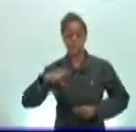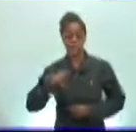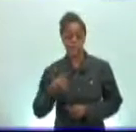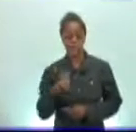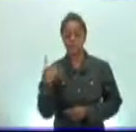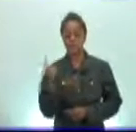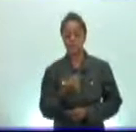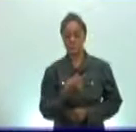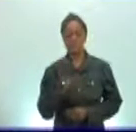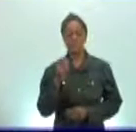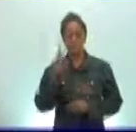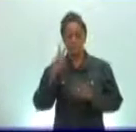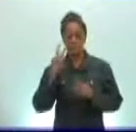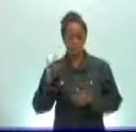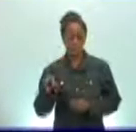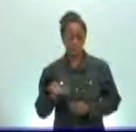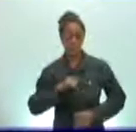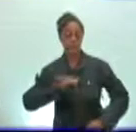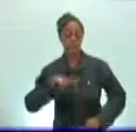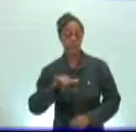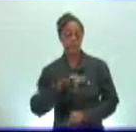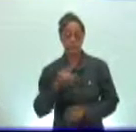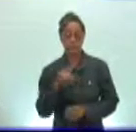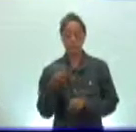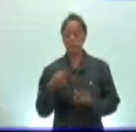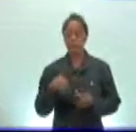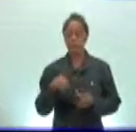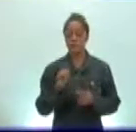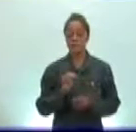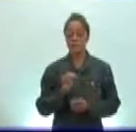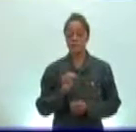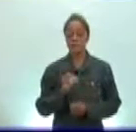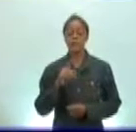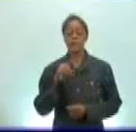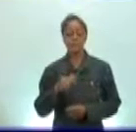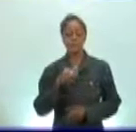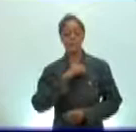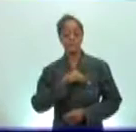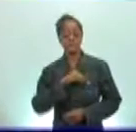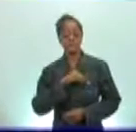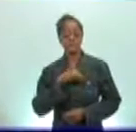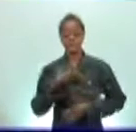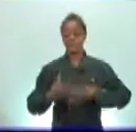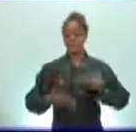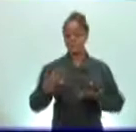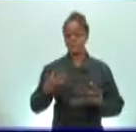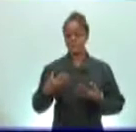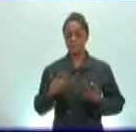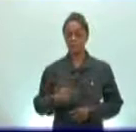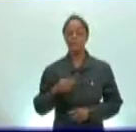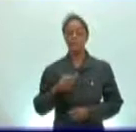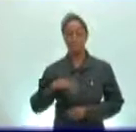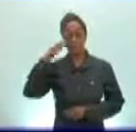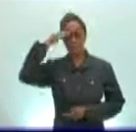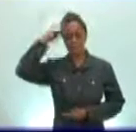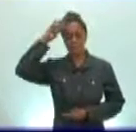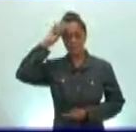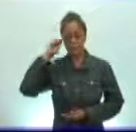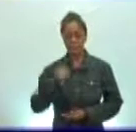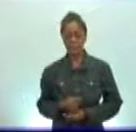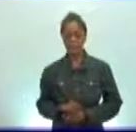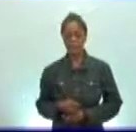ustedes están viviendo, también le dan la posibilidad de sentirse orgullosos de ser cubano.